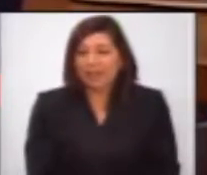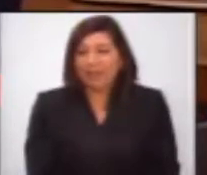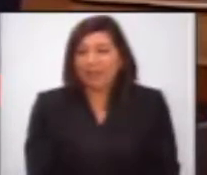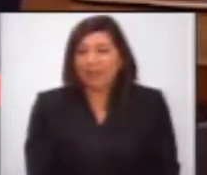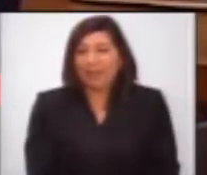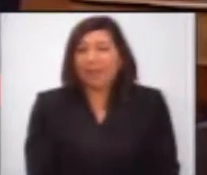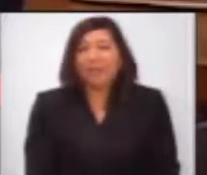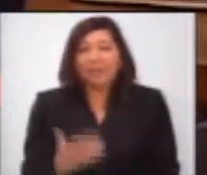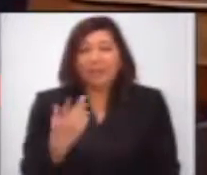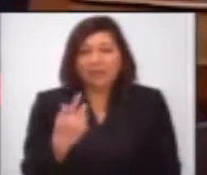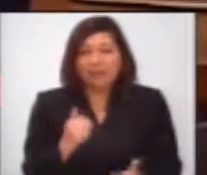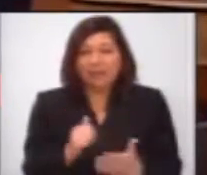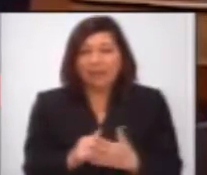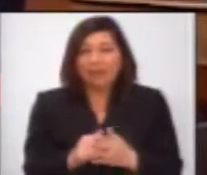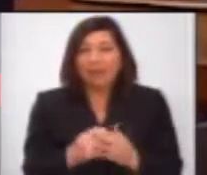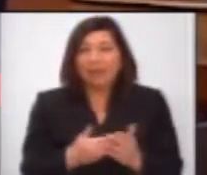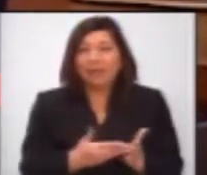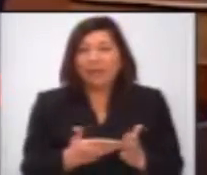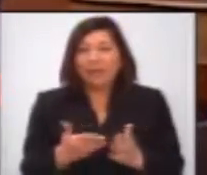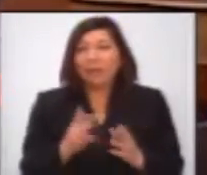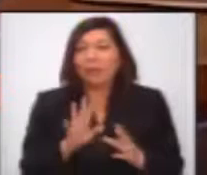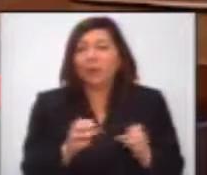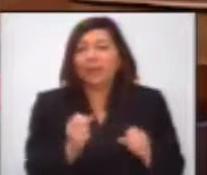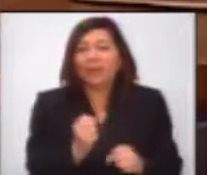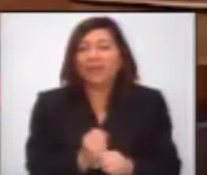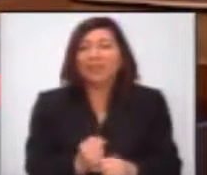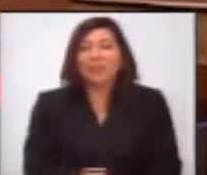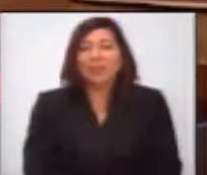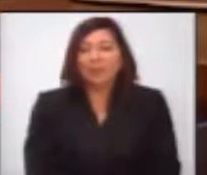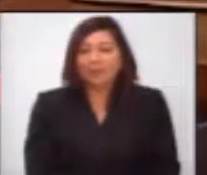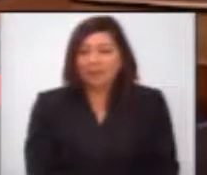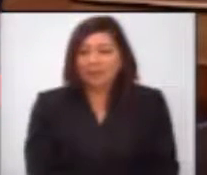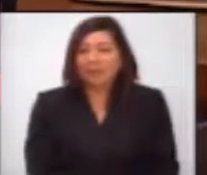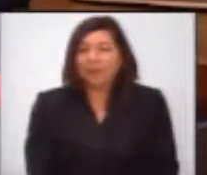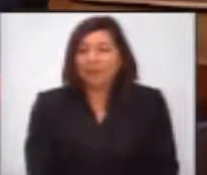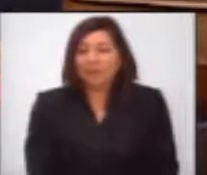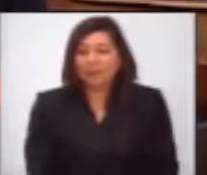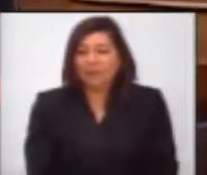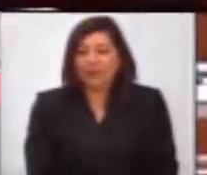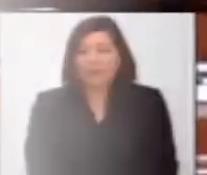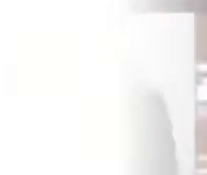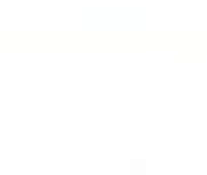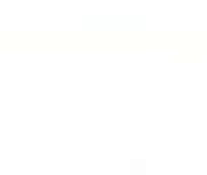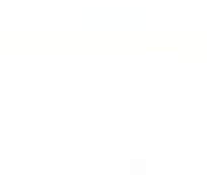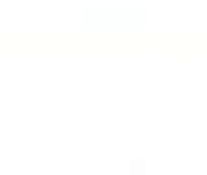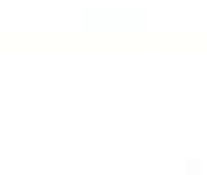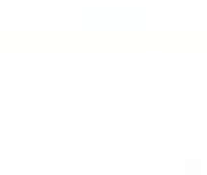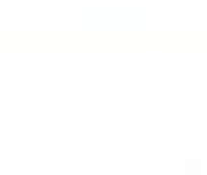Popular, consciente de eso, señora, va a honrar el derecho de los trabajadores en este caso. Muchas gracias.